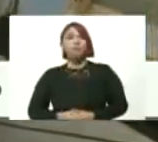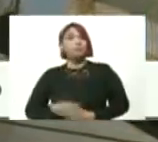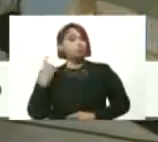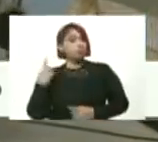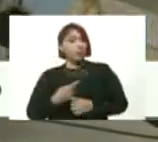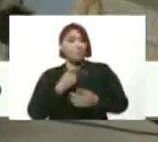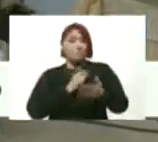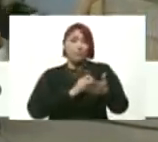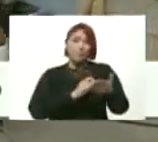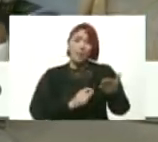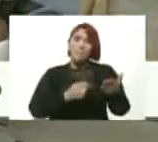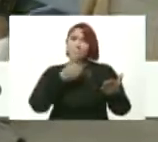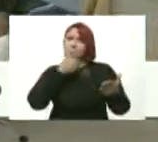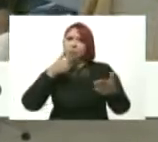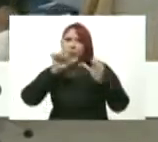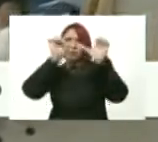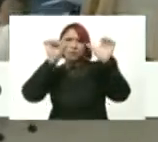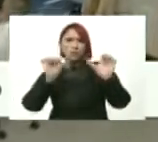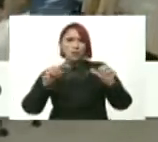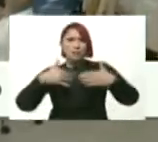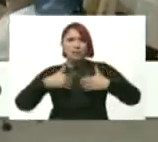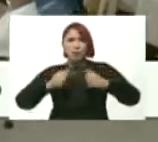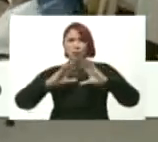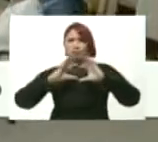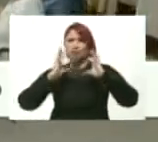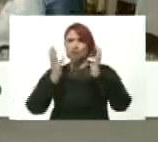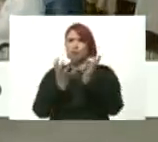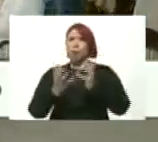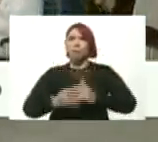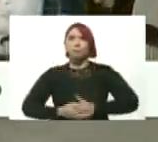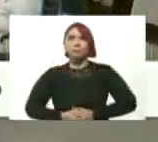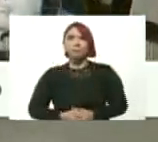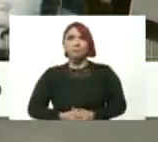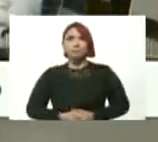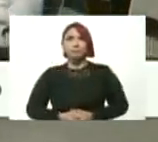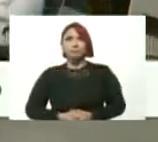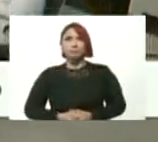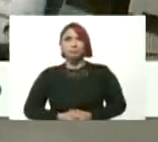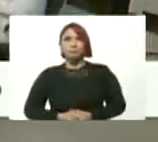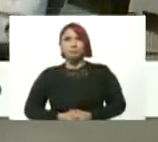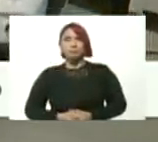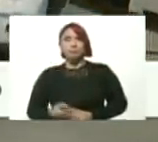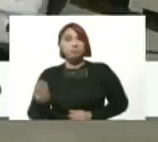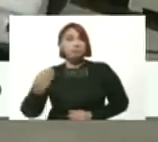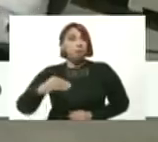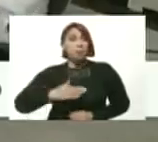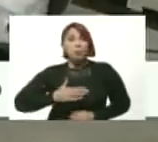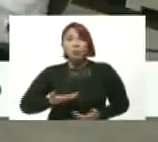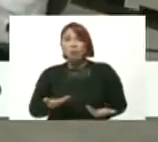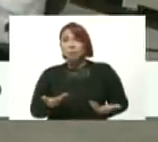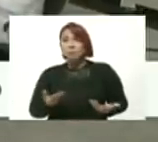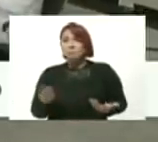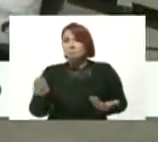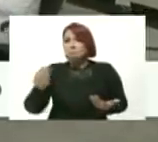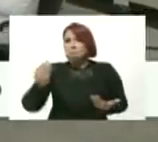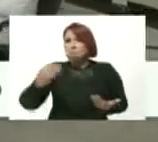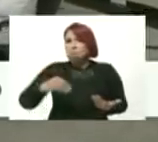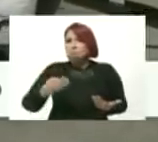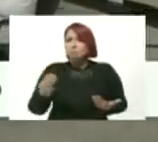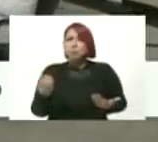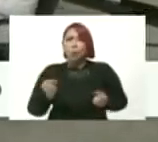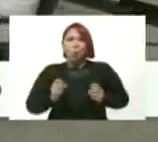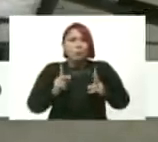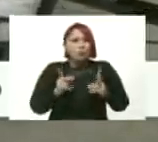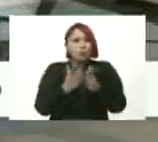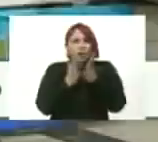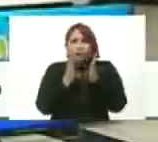va a ser el mejor sistema de salud del mundo entero qué más podemos agregar las oportunidades